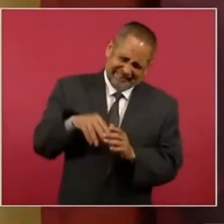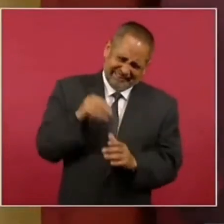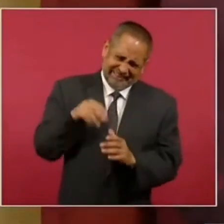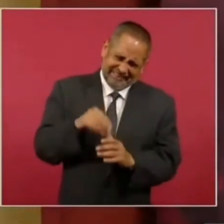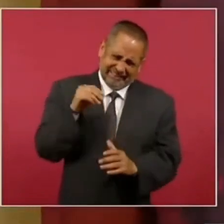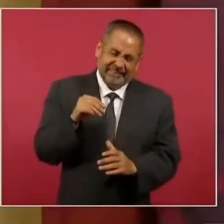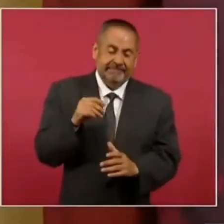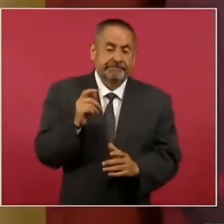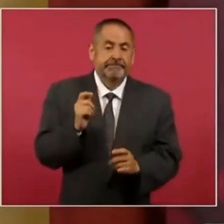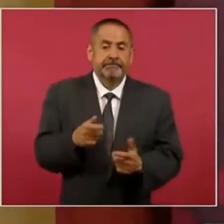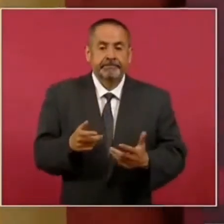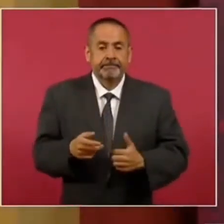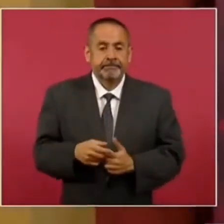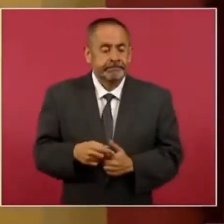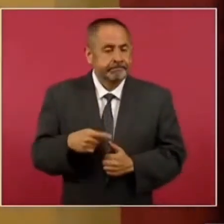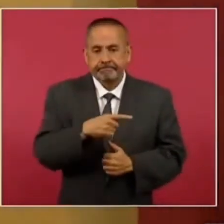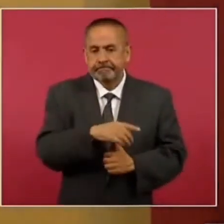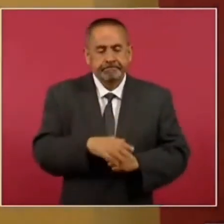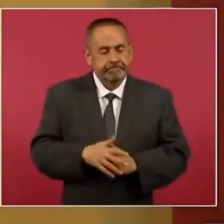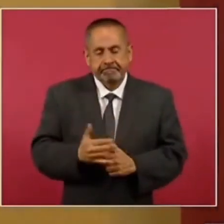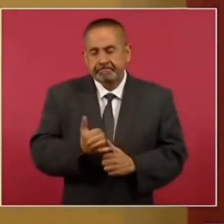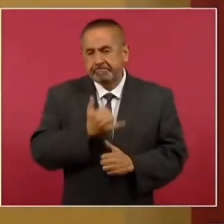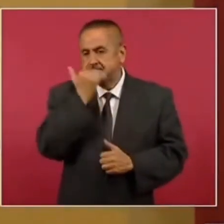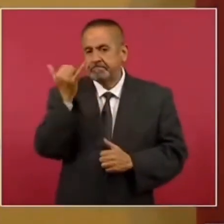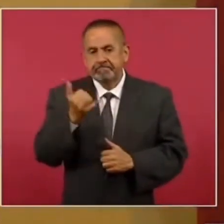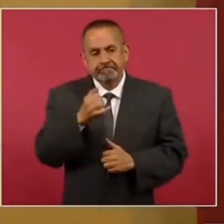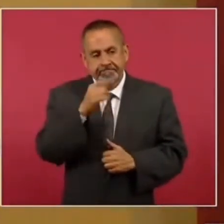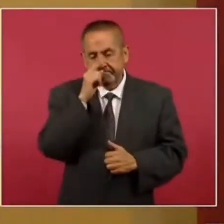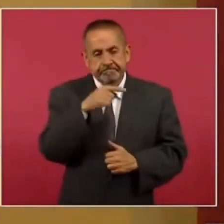decidieron de manera equivocada